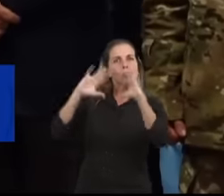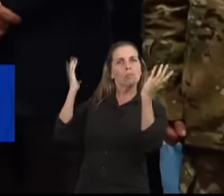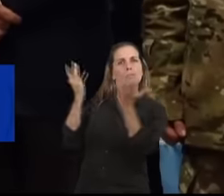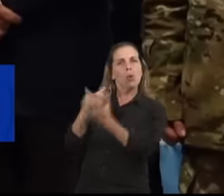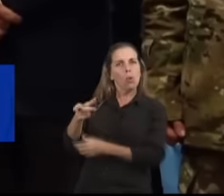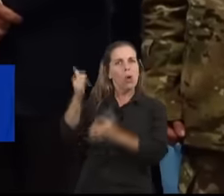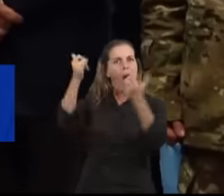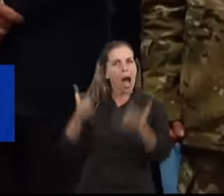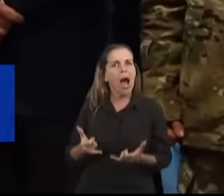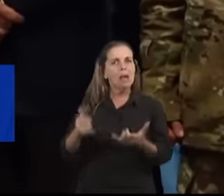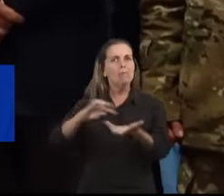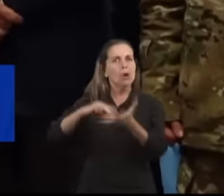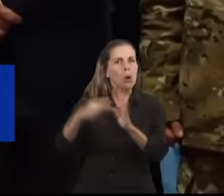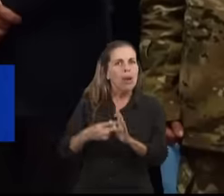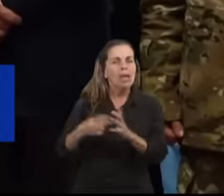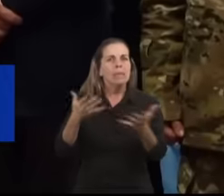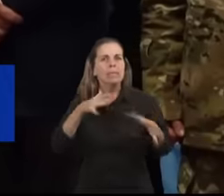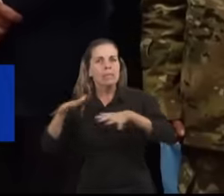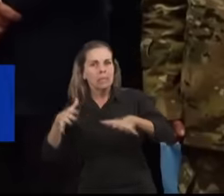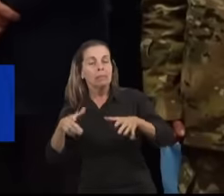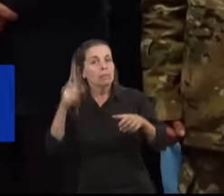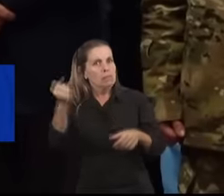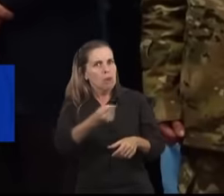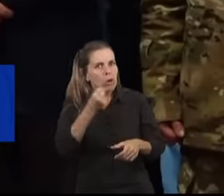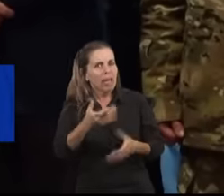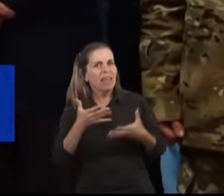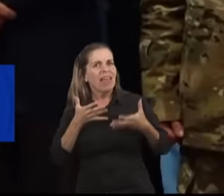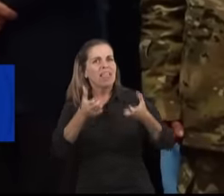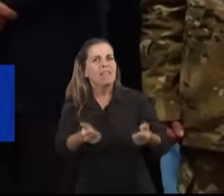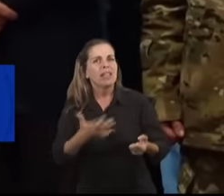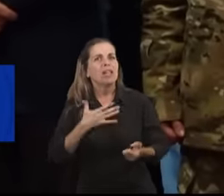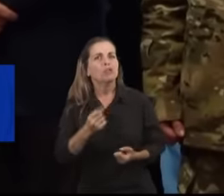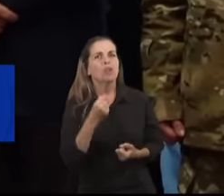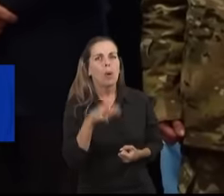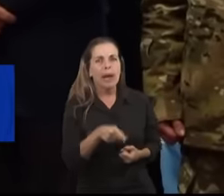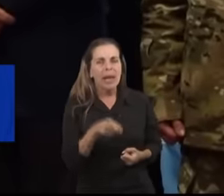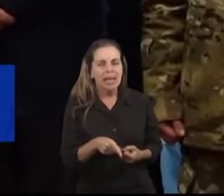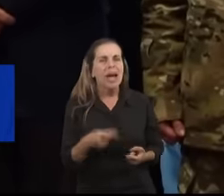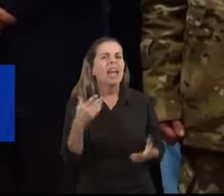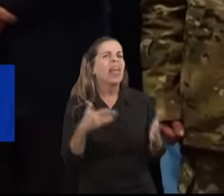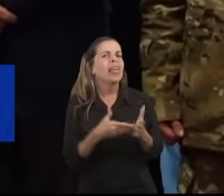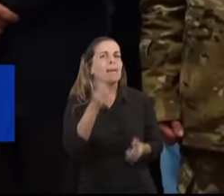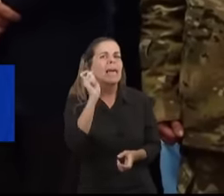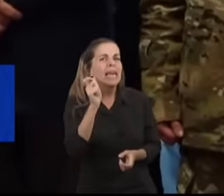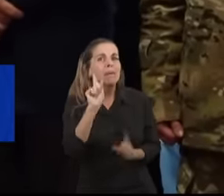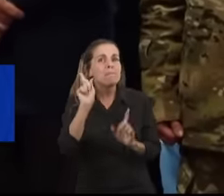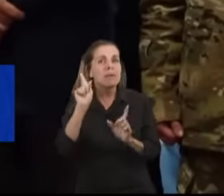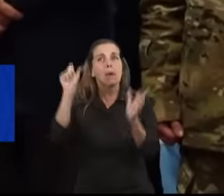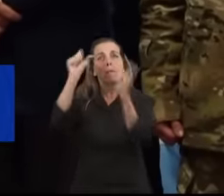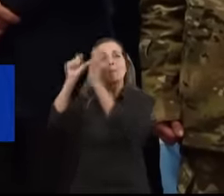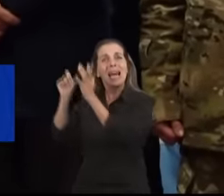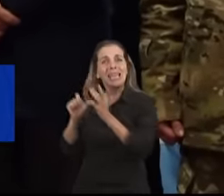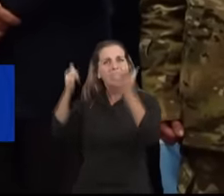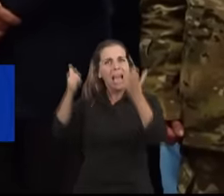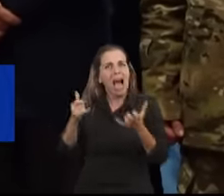crecientes conflictos como el que vivimos hoy, defender la soberanía se juega en que todos aquellos que compartimos los valores de Occidente